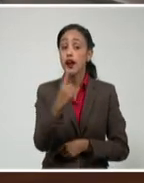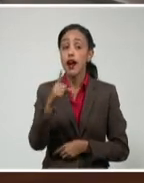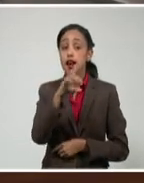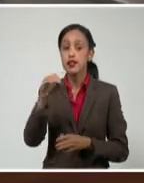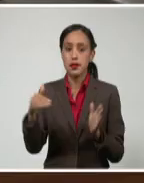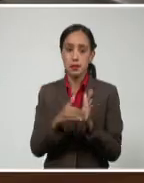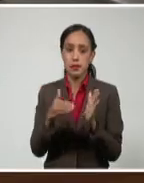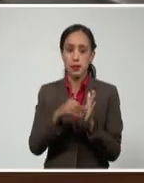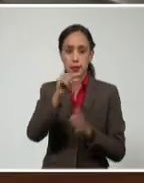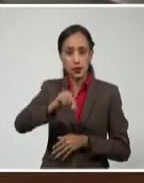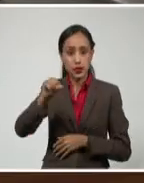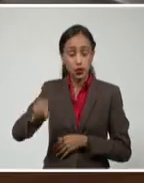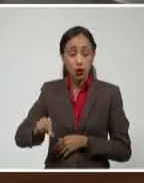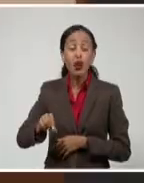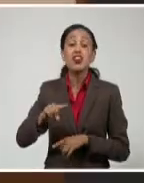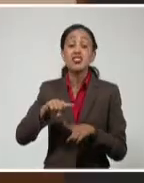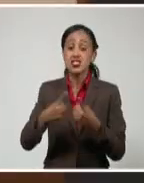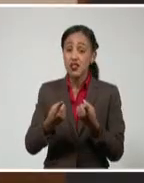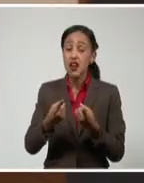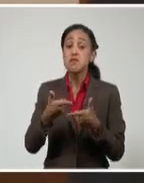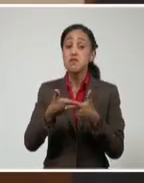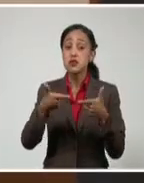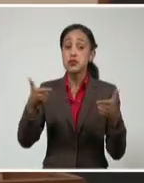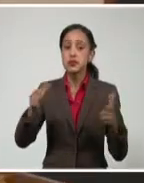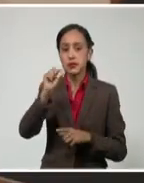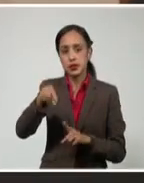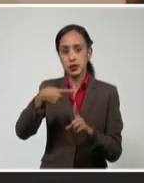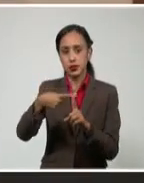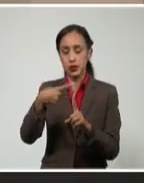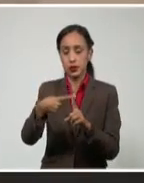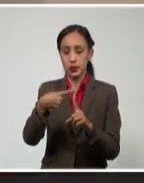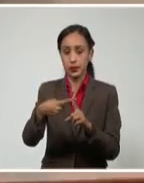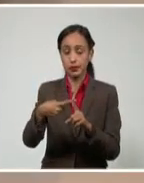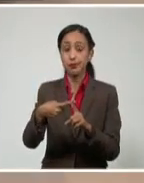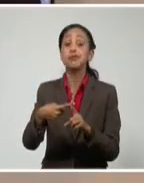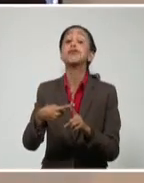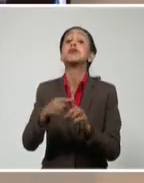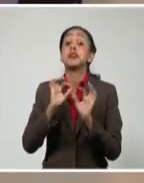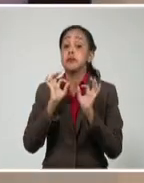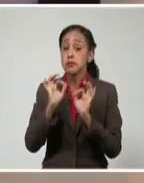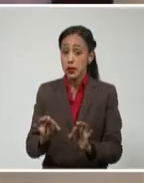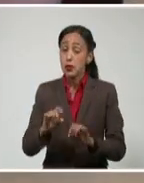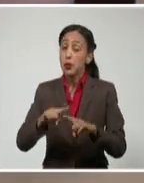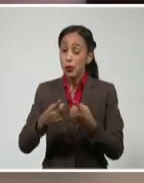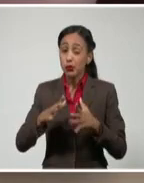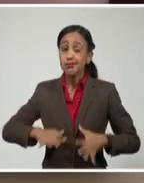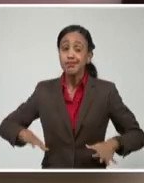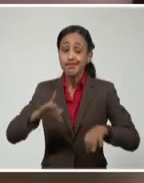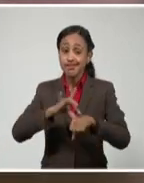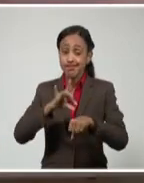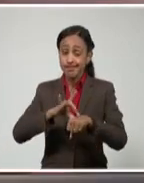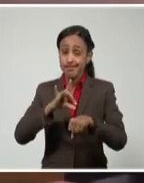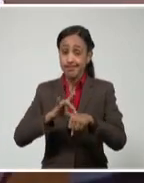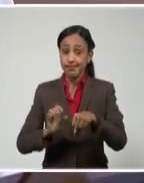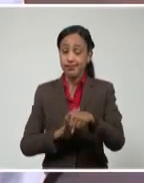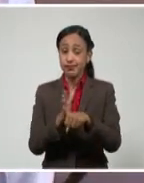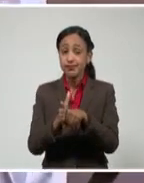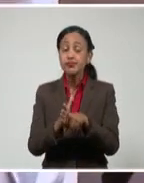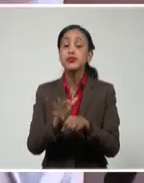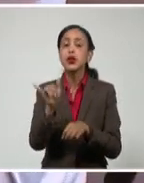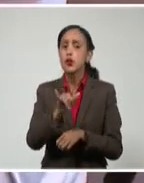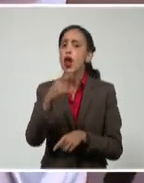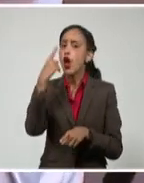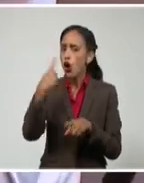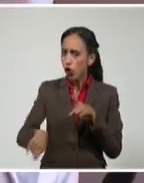el control de la transmisión. De igual forma, debido a la compleja situación epidemiológica, retroceden en fases y etapas